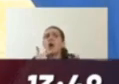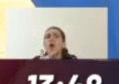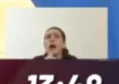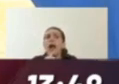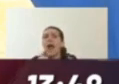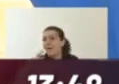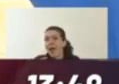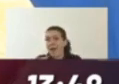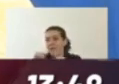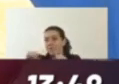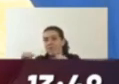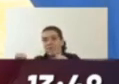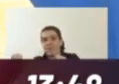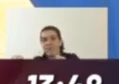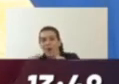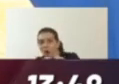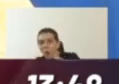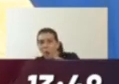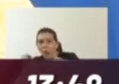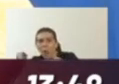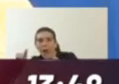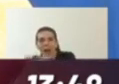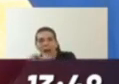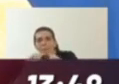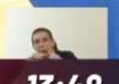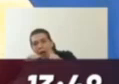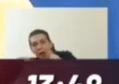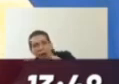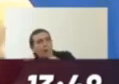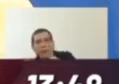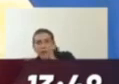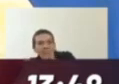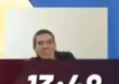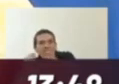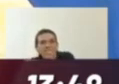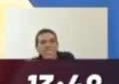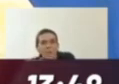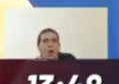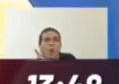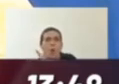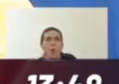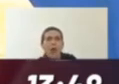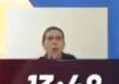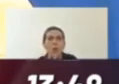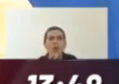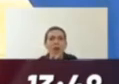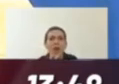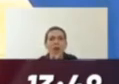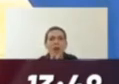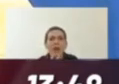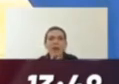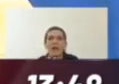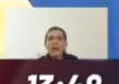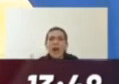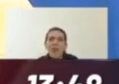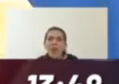estadística. Los estoy convocando a cuidar nuestras vidas y a cuidar la vida de los otros. Los estoy